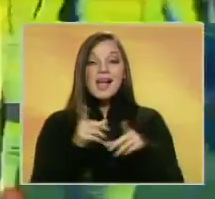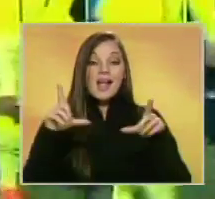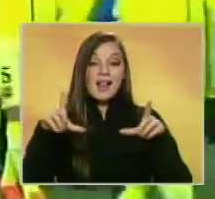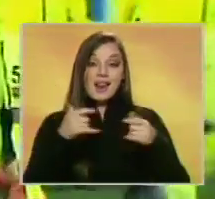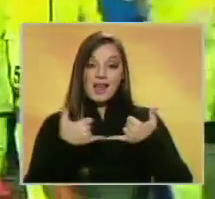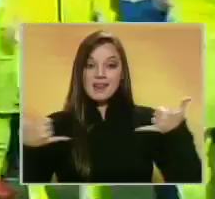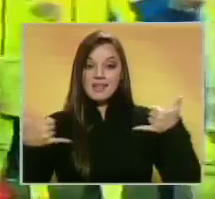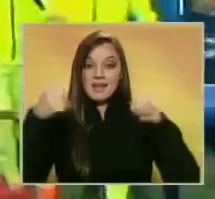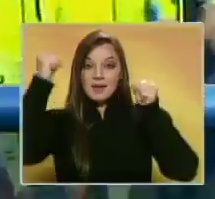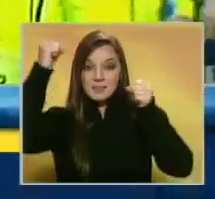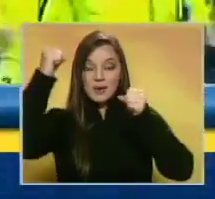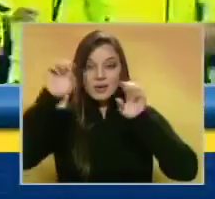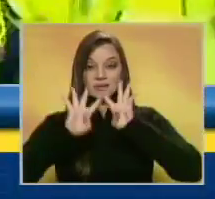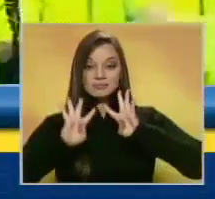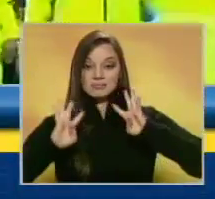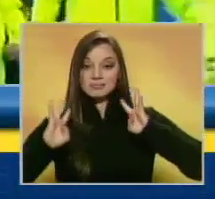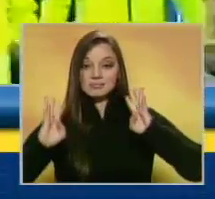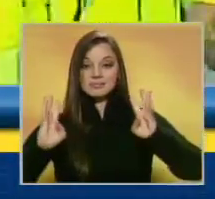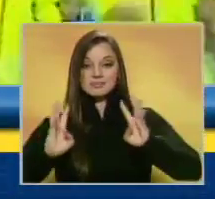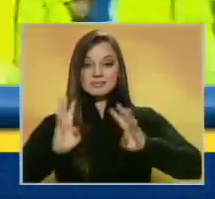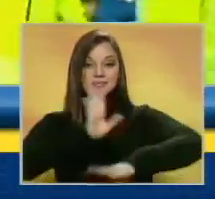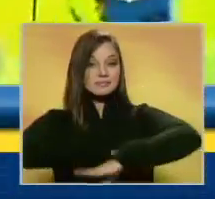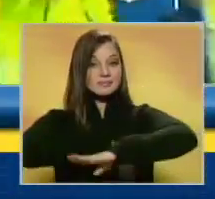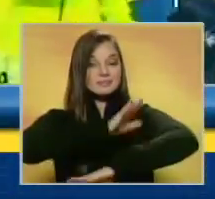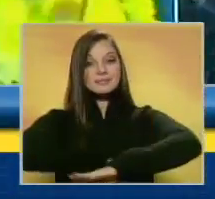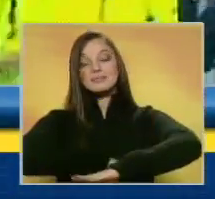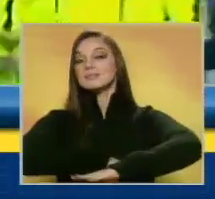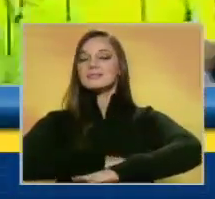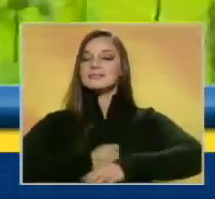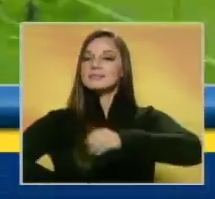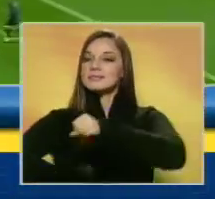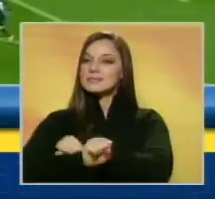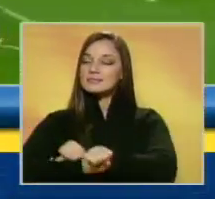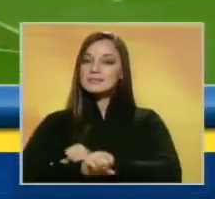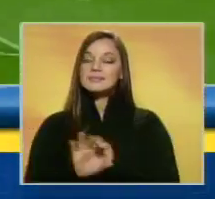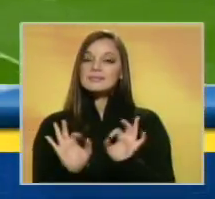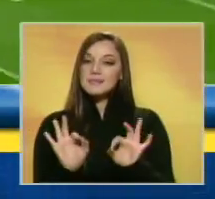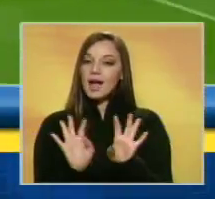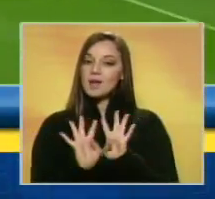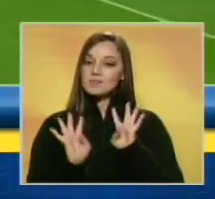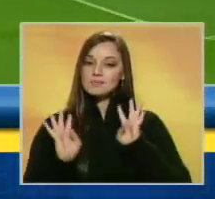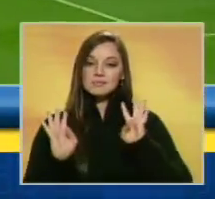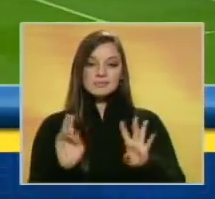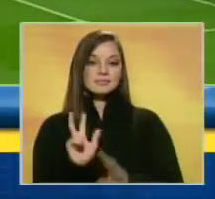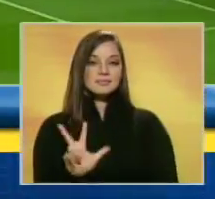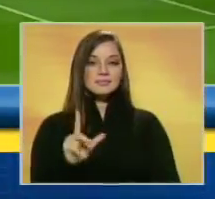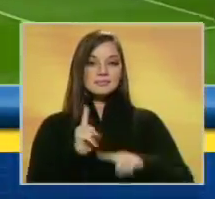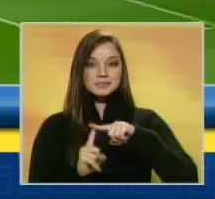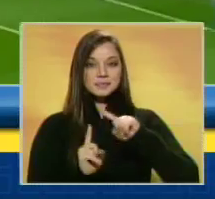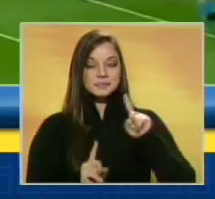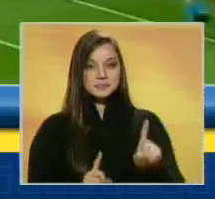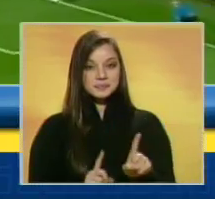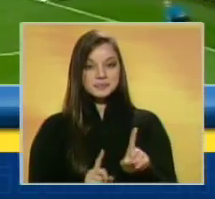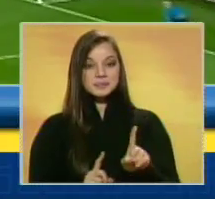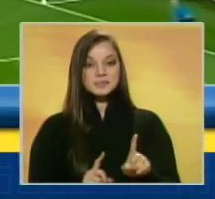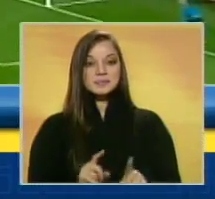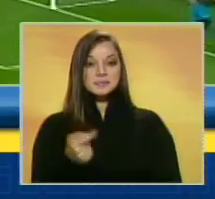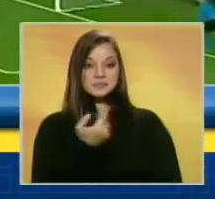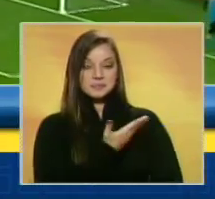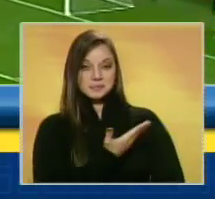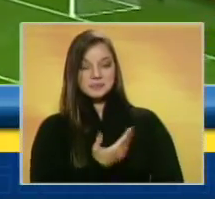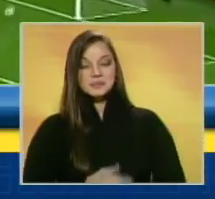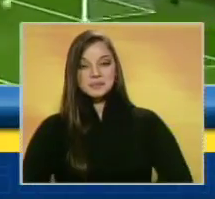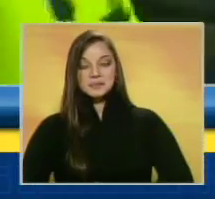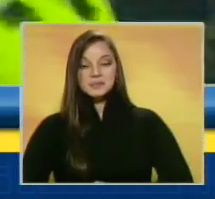Campeones. En el Parque de los Príncipes, el Barcelona goleó con autoridad a un diezmado Paris Saint-Germain 3-1. Neymar marcó el minuto